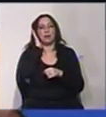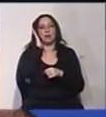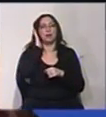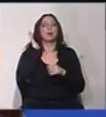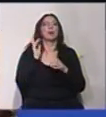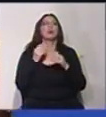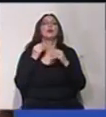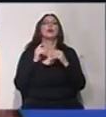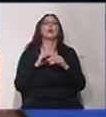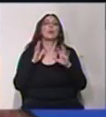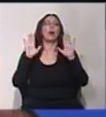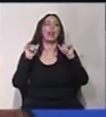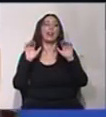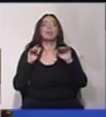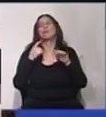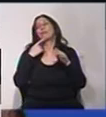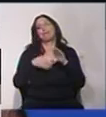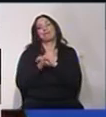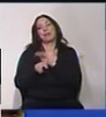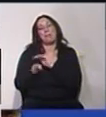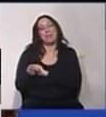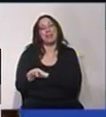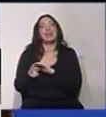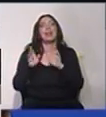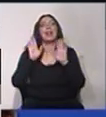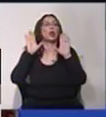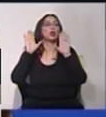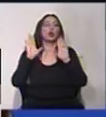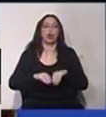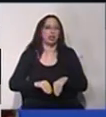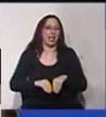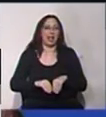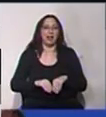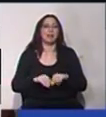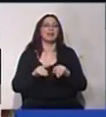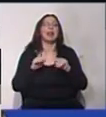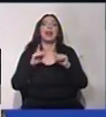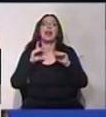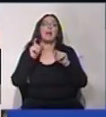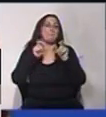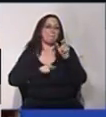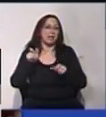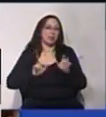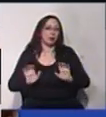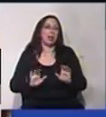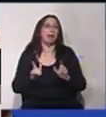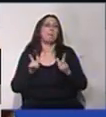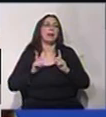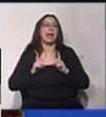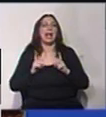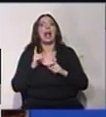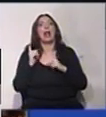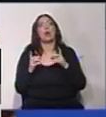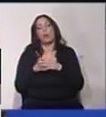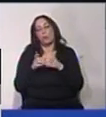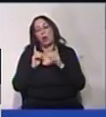que despedir al personal en su totalidad, pero, bueno, quedamos un grupo esperando algunas